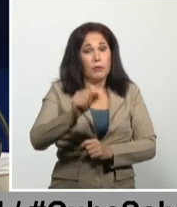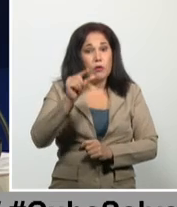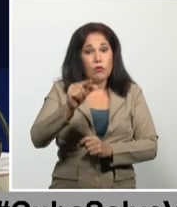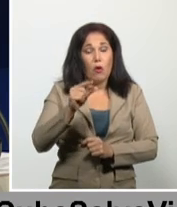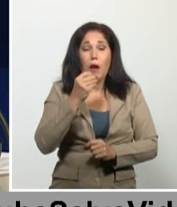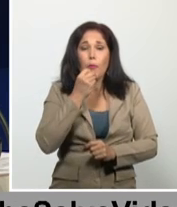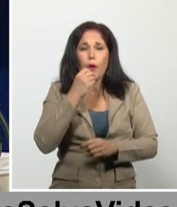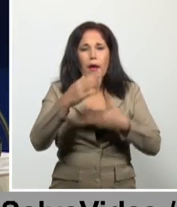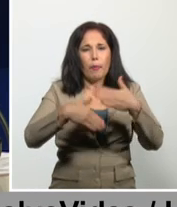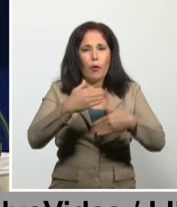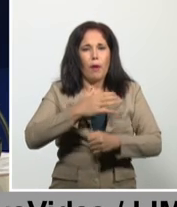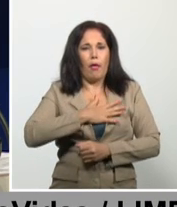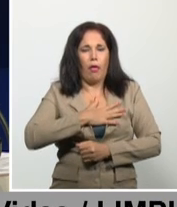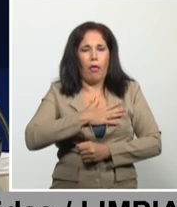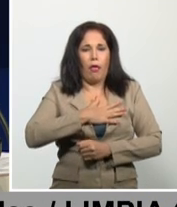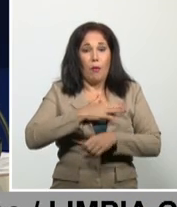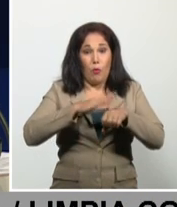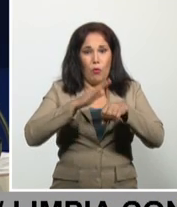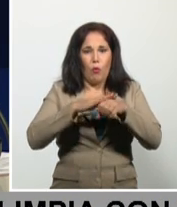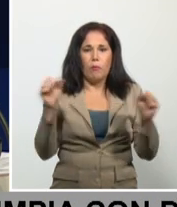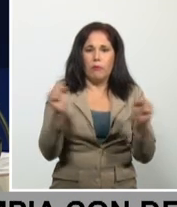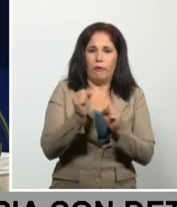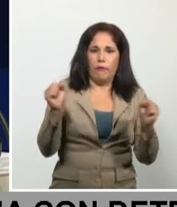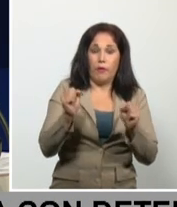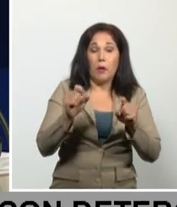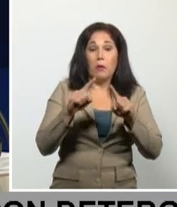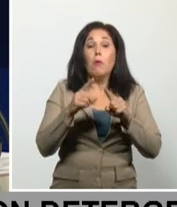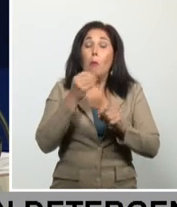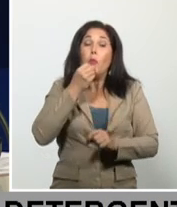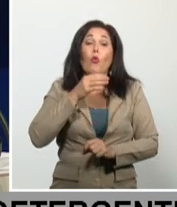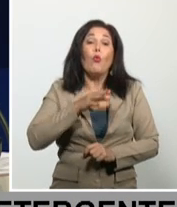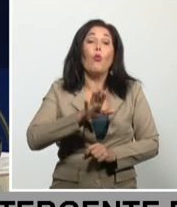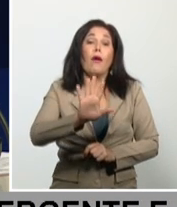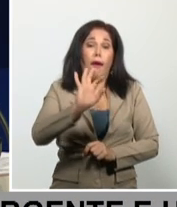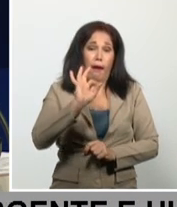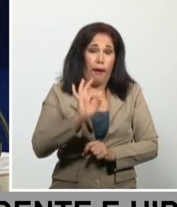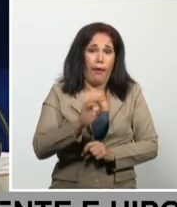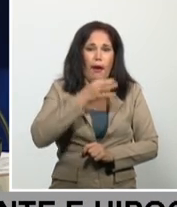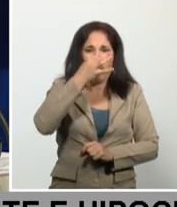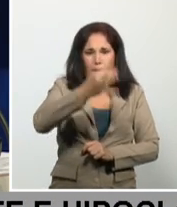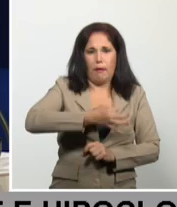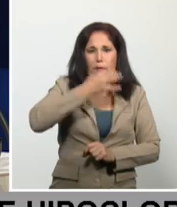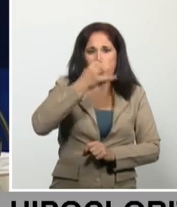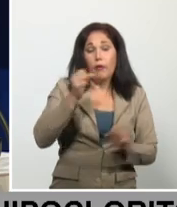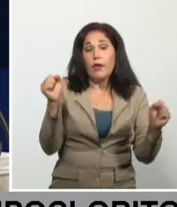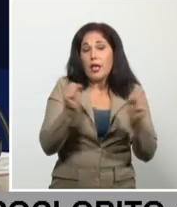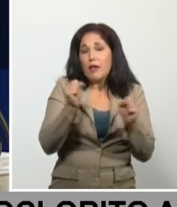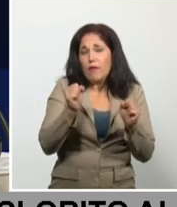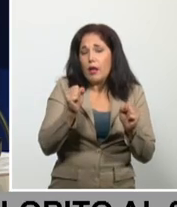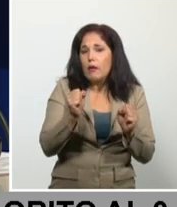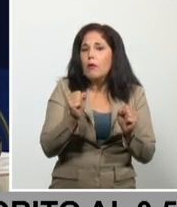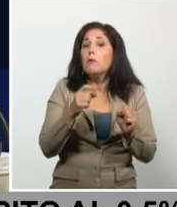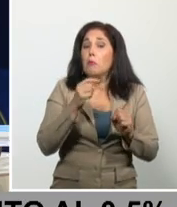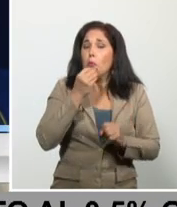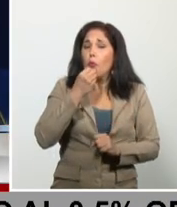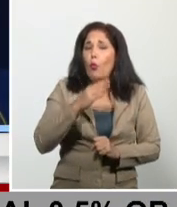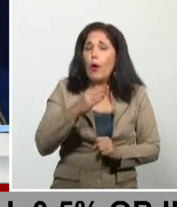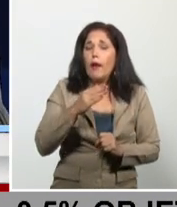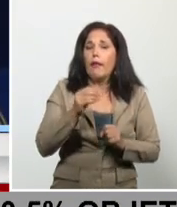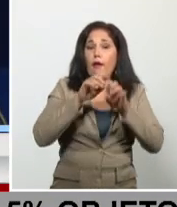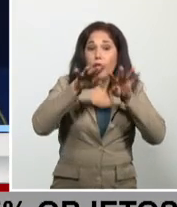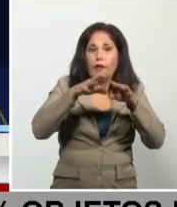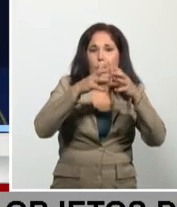padecen de cuadros respiratorios. Pero eso pudiera ser entonces que el invierno propicia que estos